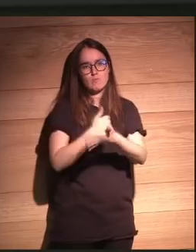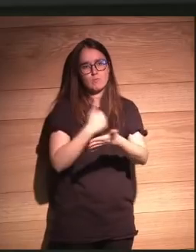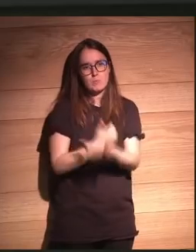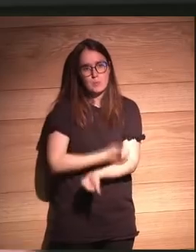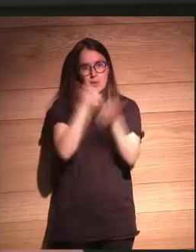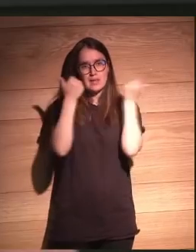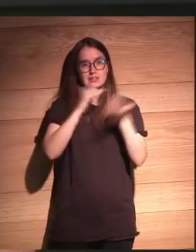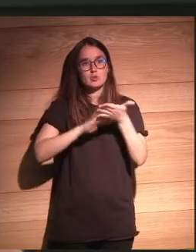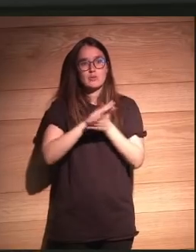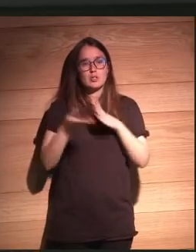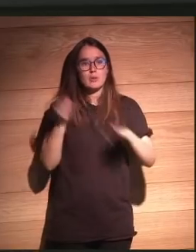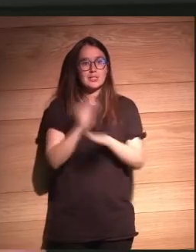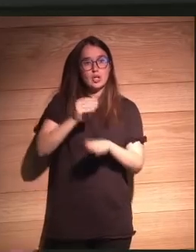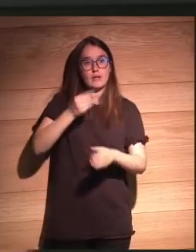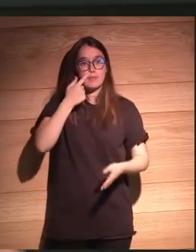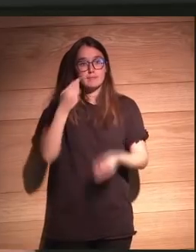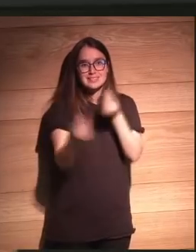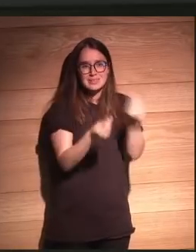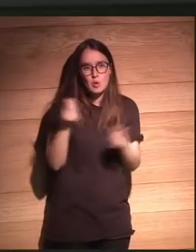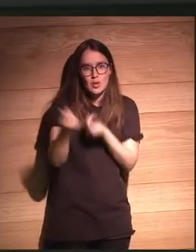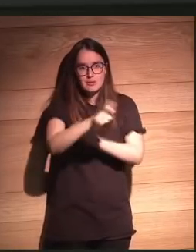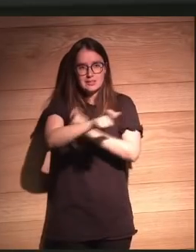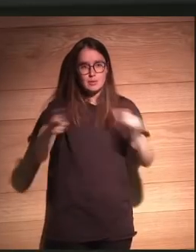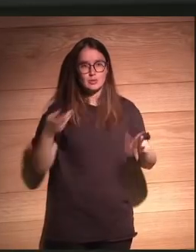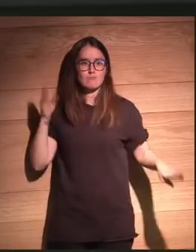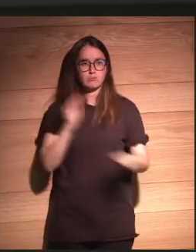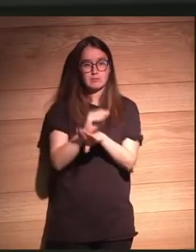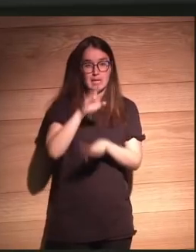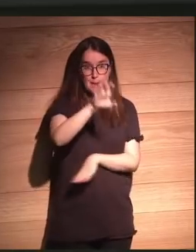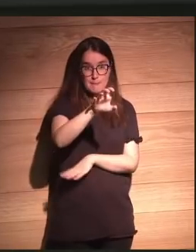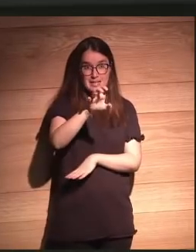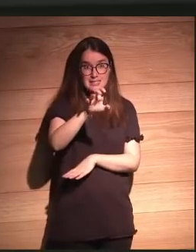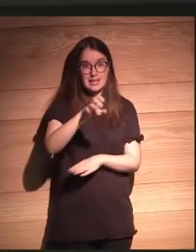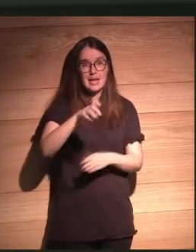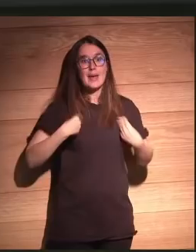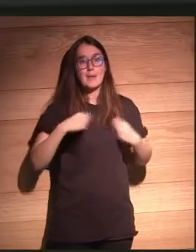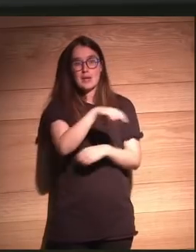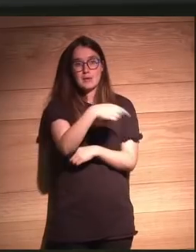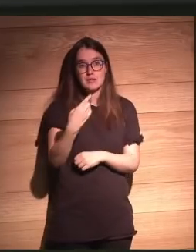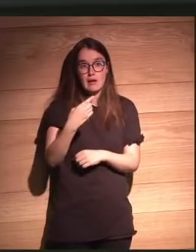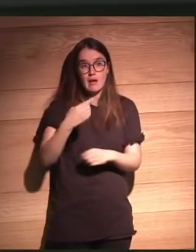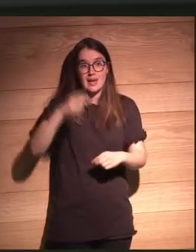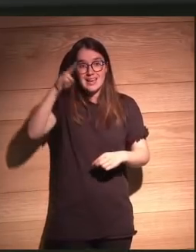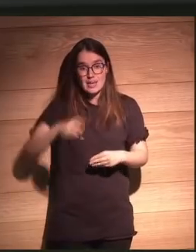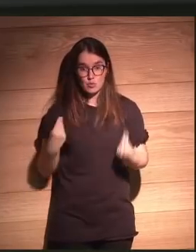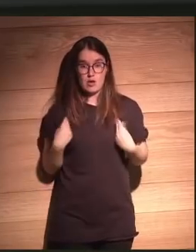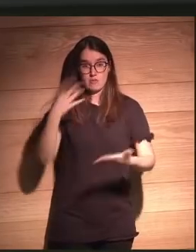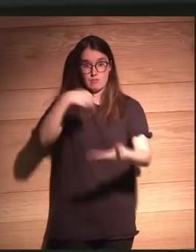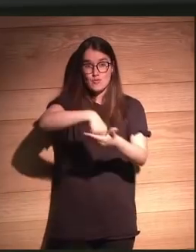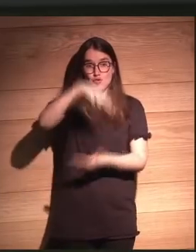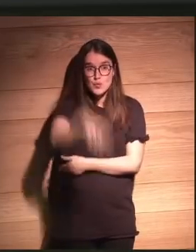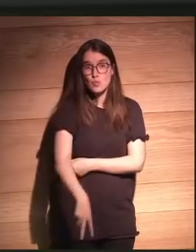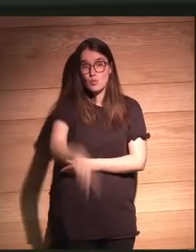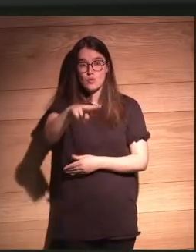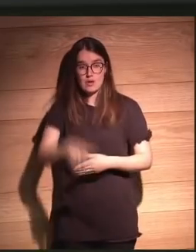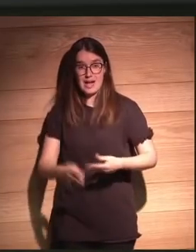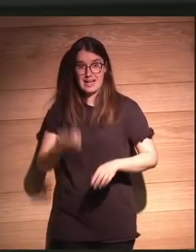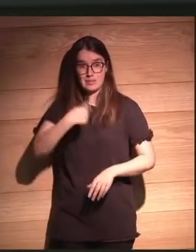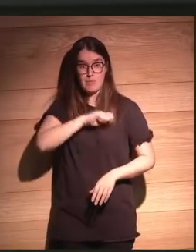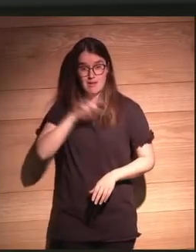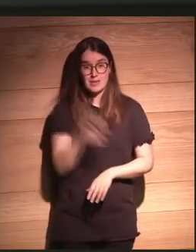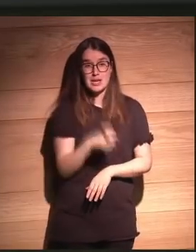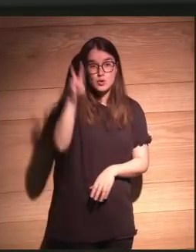hablando que son inversiones especulativas de personas que están invirtiendo en este país en vivienda y que nunca van a vivir en esas viviendas, nunca van a pisar este